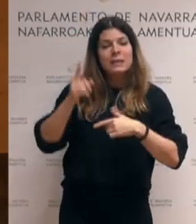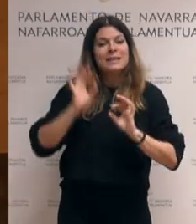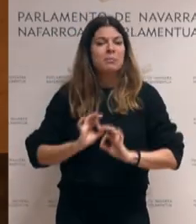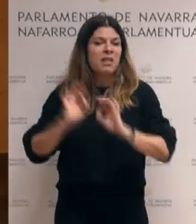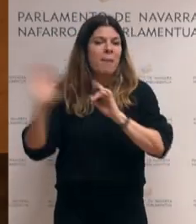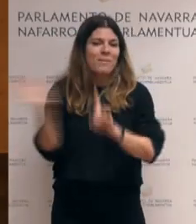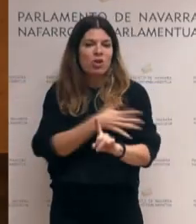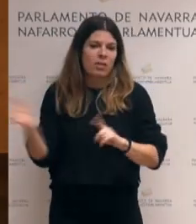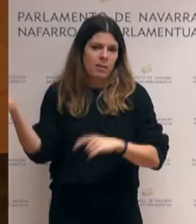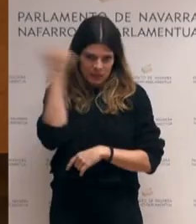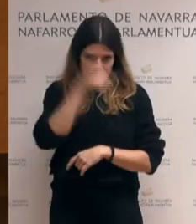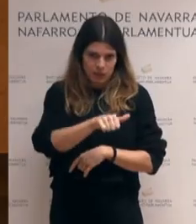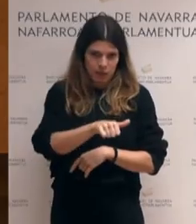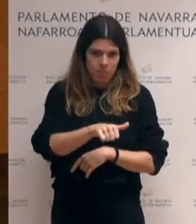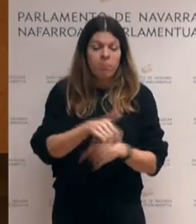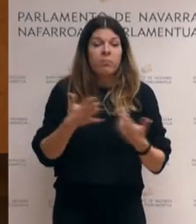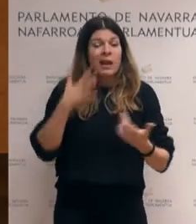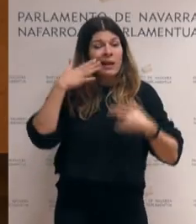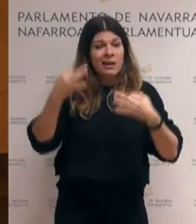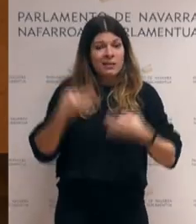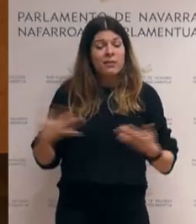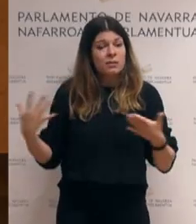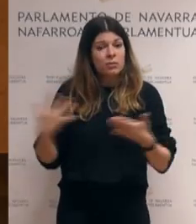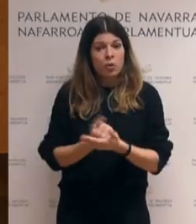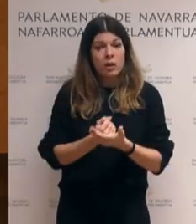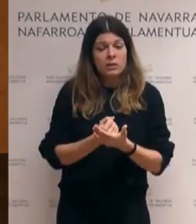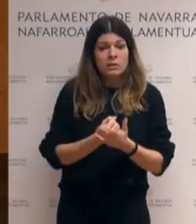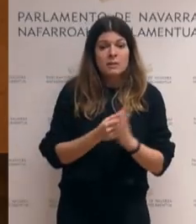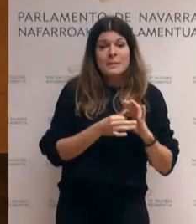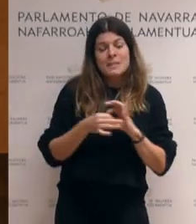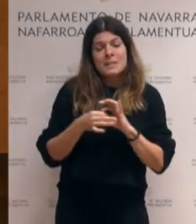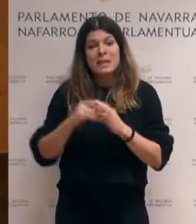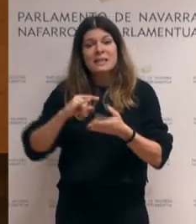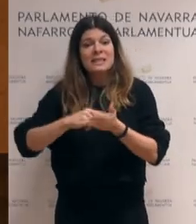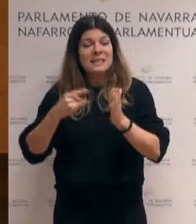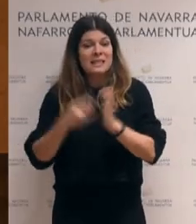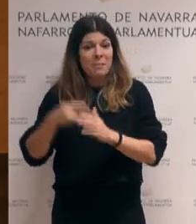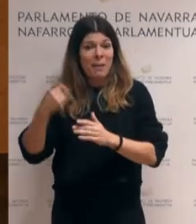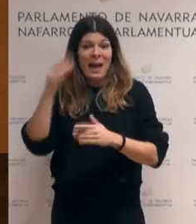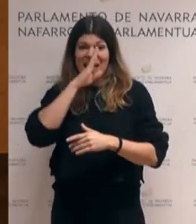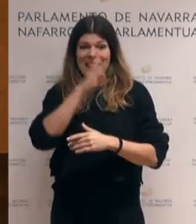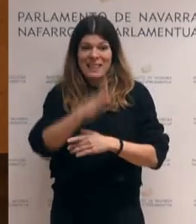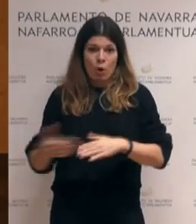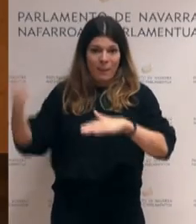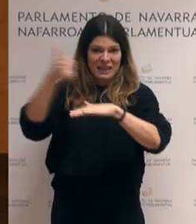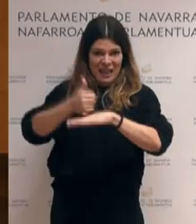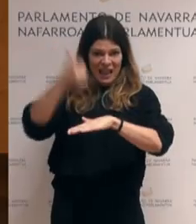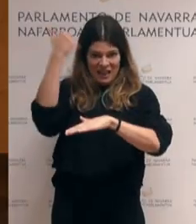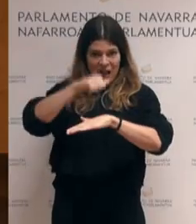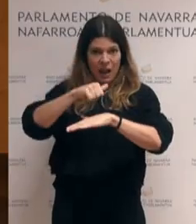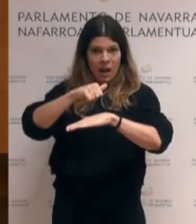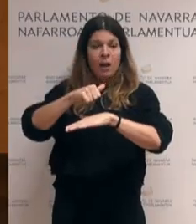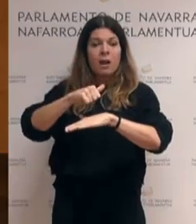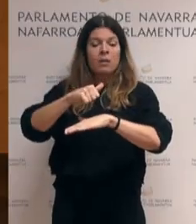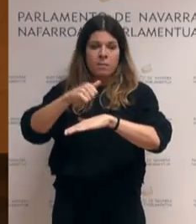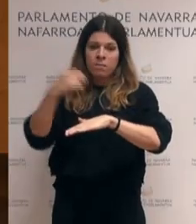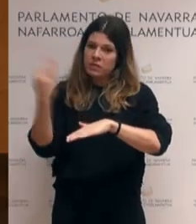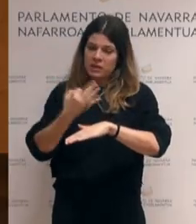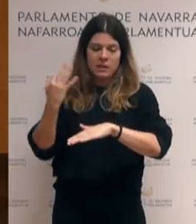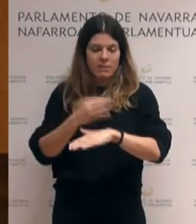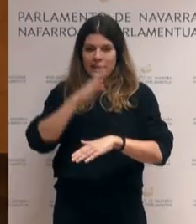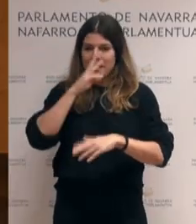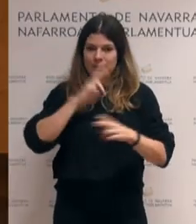todas estas realidades responden a un sistema heteropatriarcal al que hay que responder del mismo modo